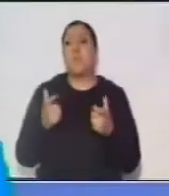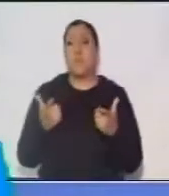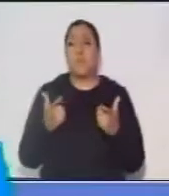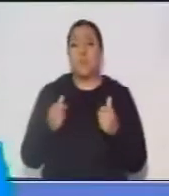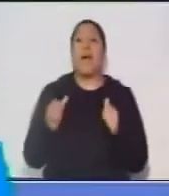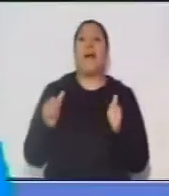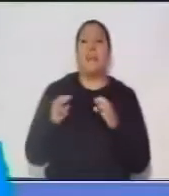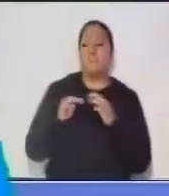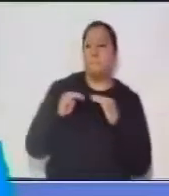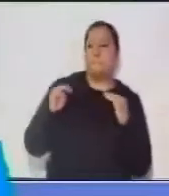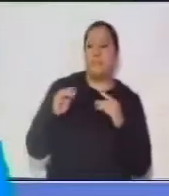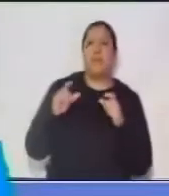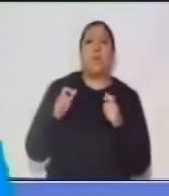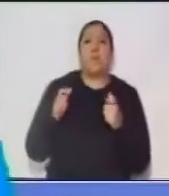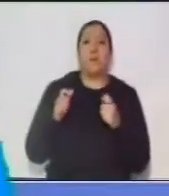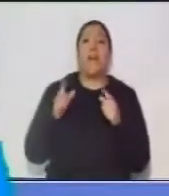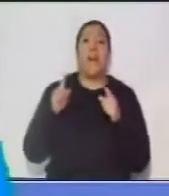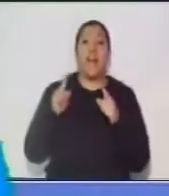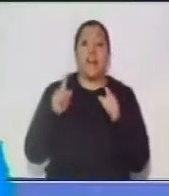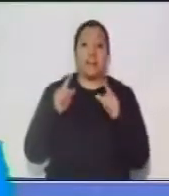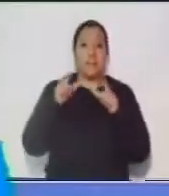hay en su superficie.